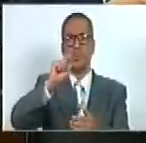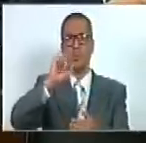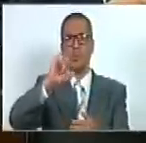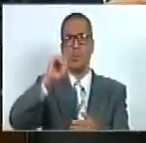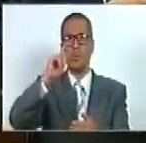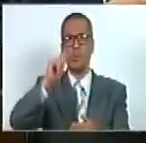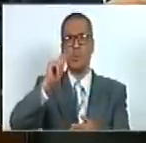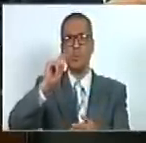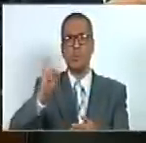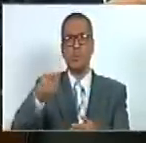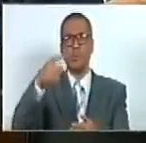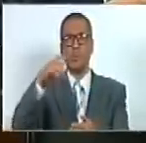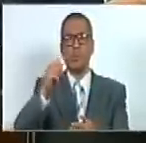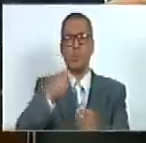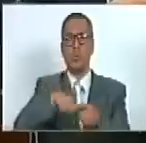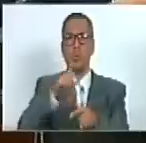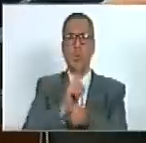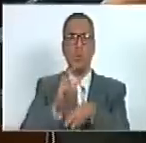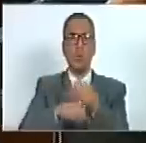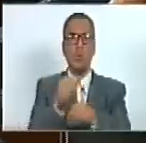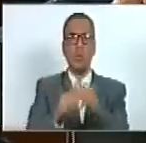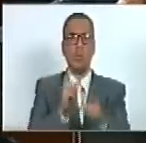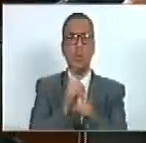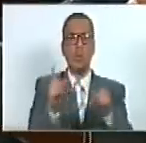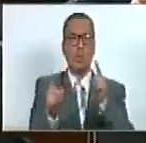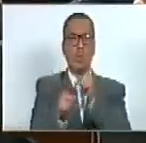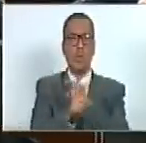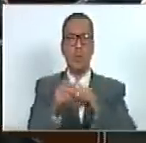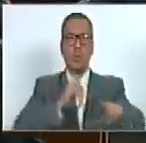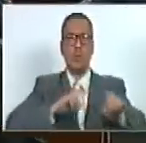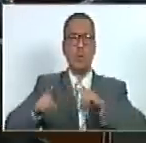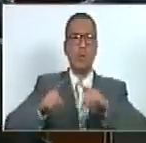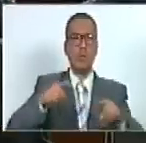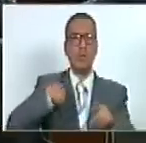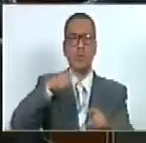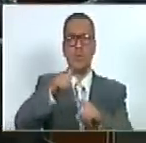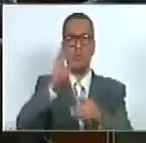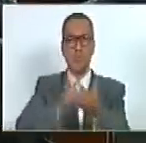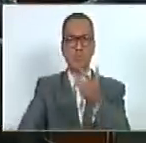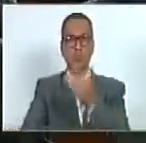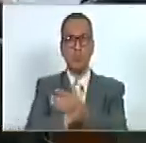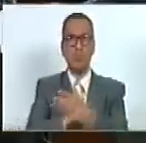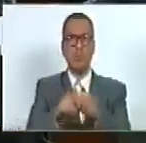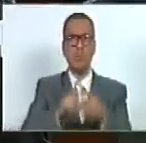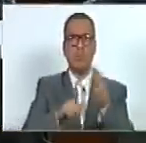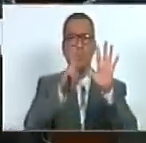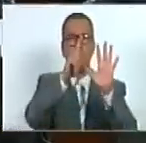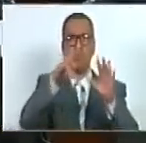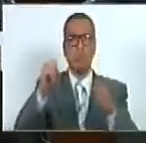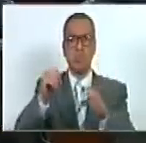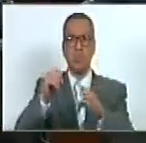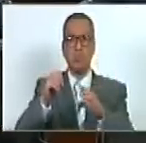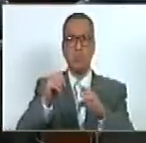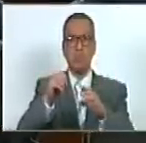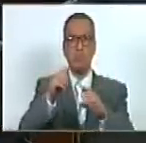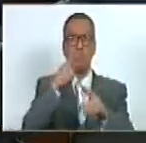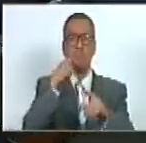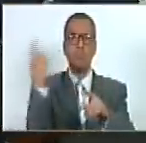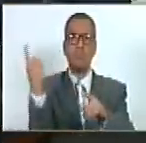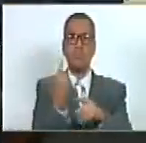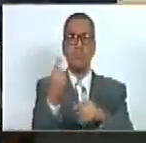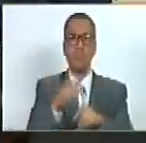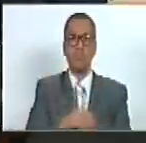único que han hecho es cambiar de mando. El que se fue pasó 70 alcabalas, y la que